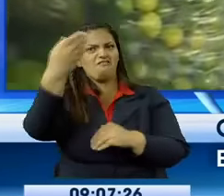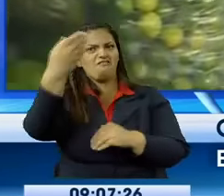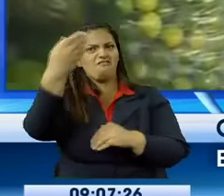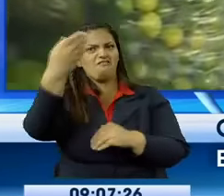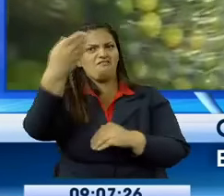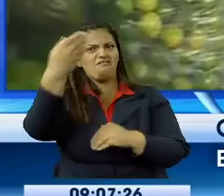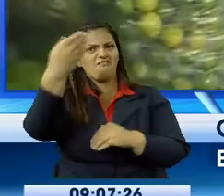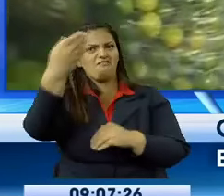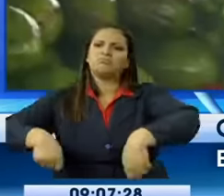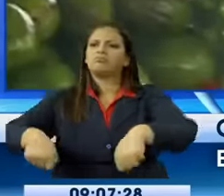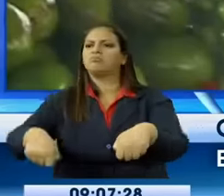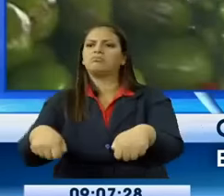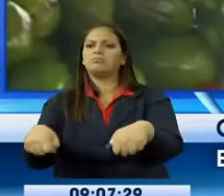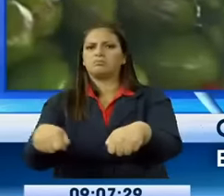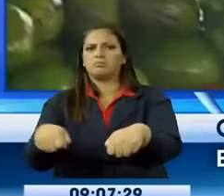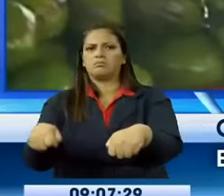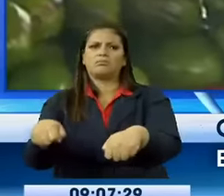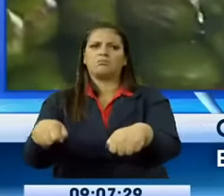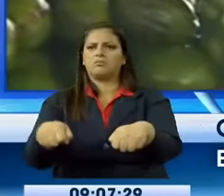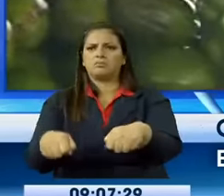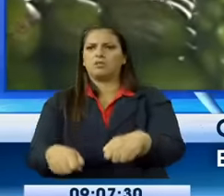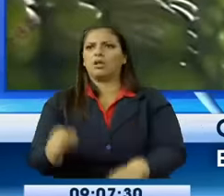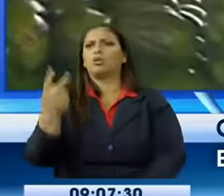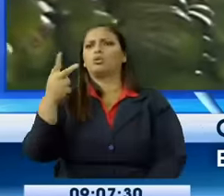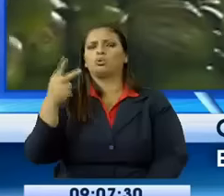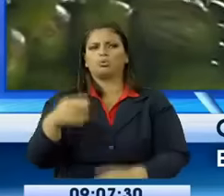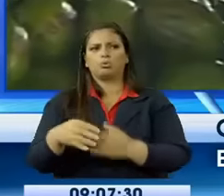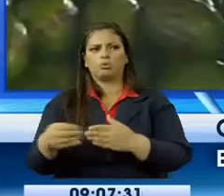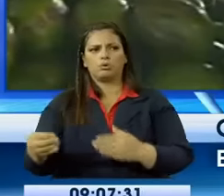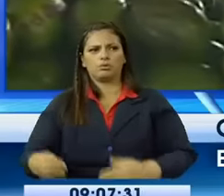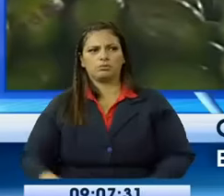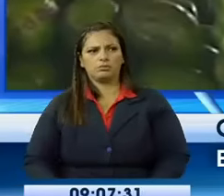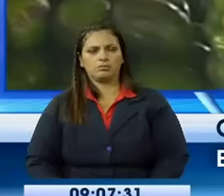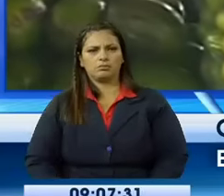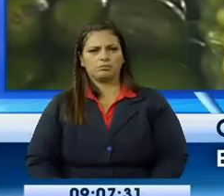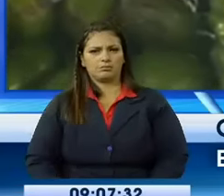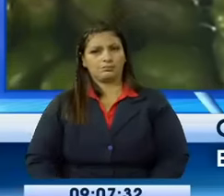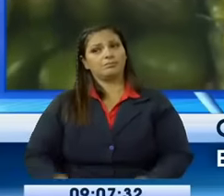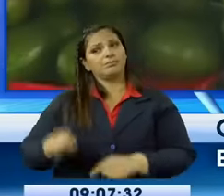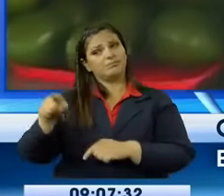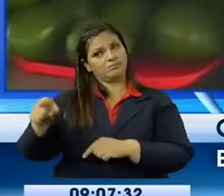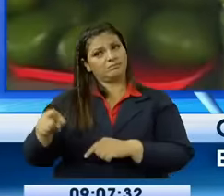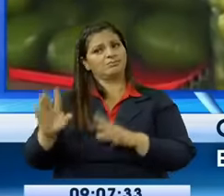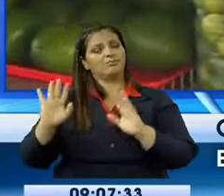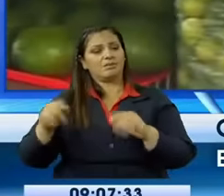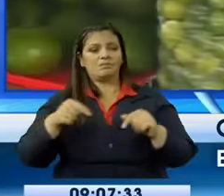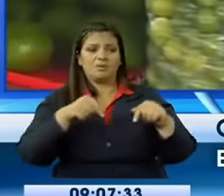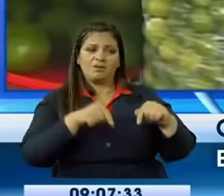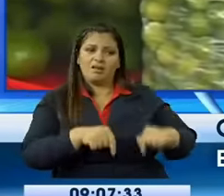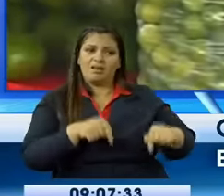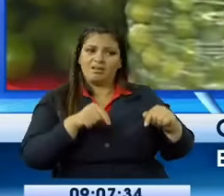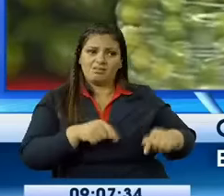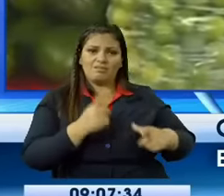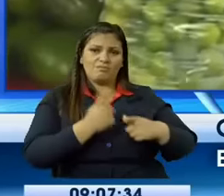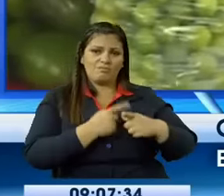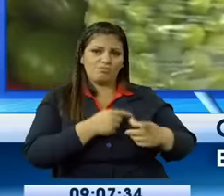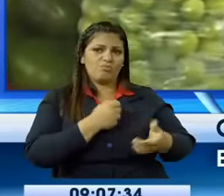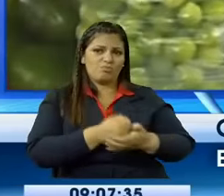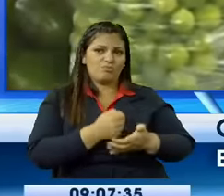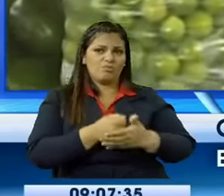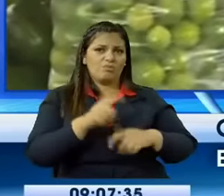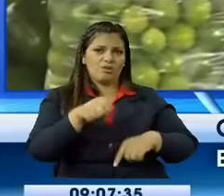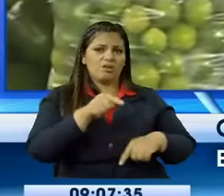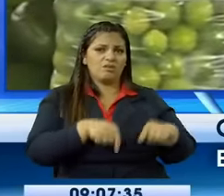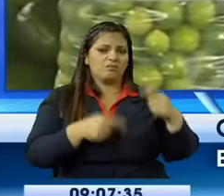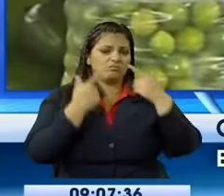Allá, pero aquí esto es un mercado municipal. Exactamente. Debe de tener otro tipo de control. De control, en los productos. Exactamente. Este producto también